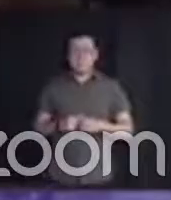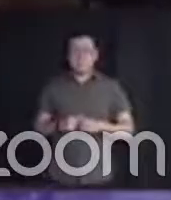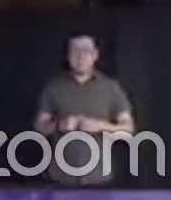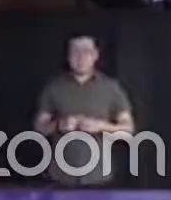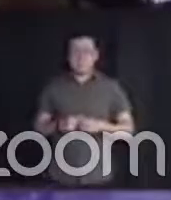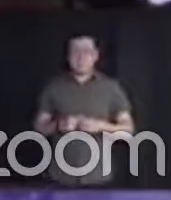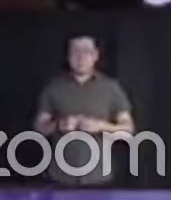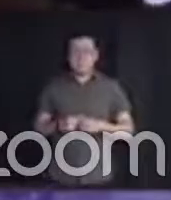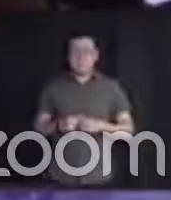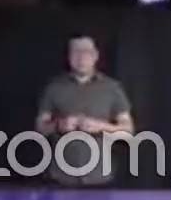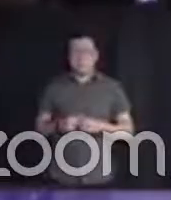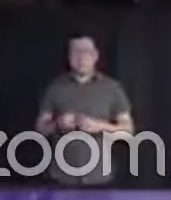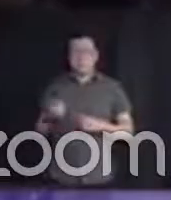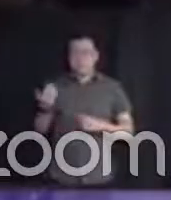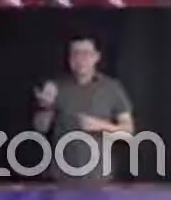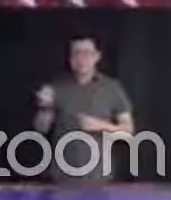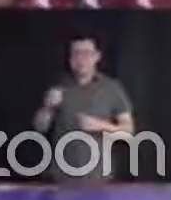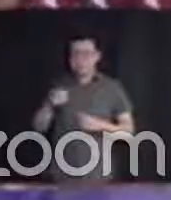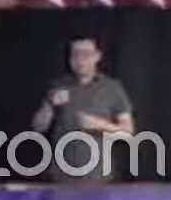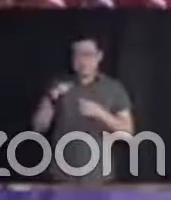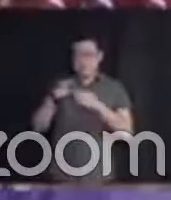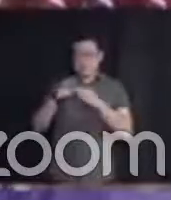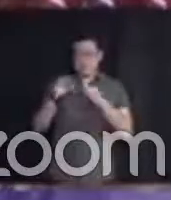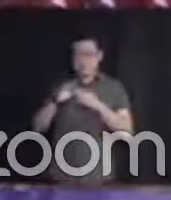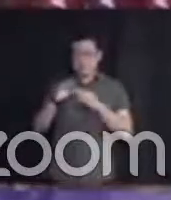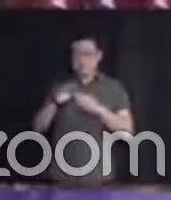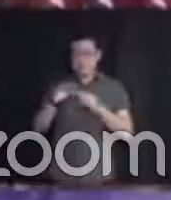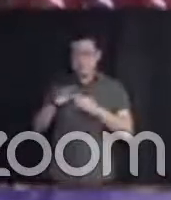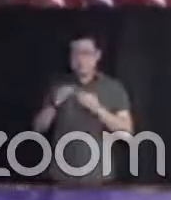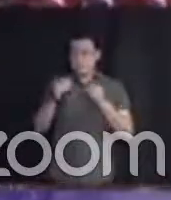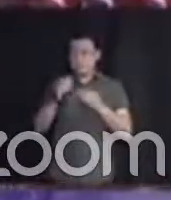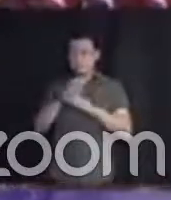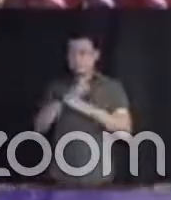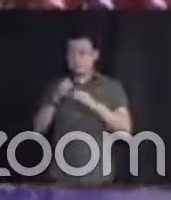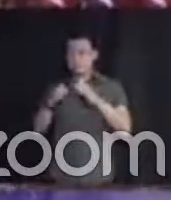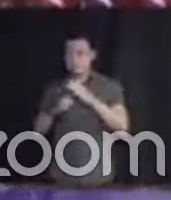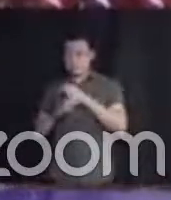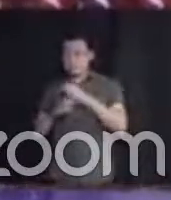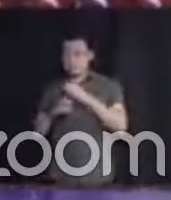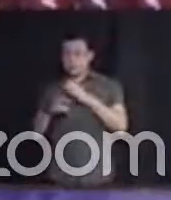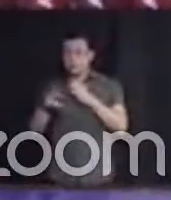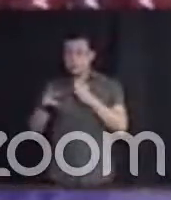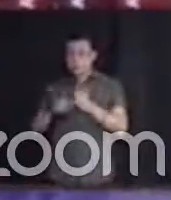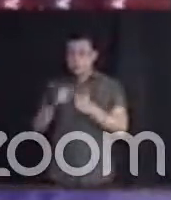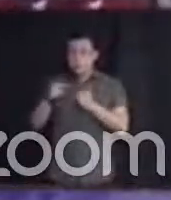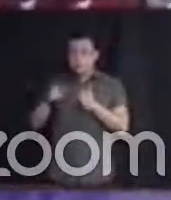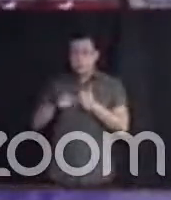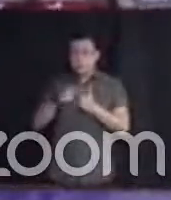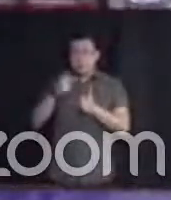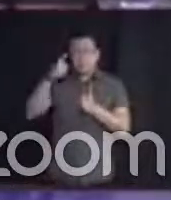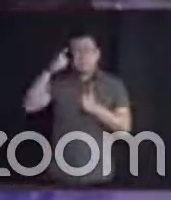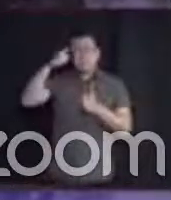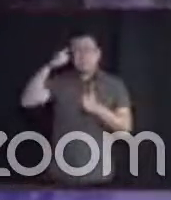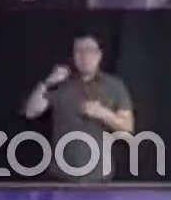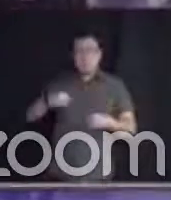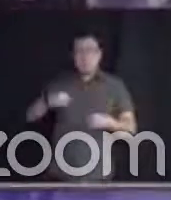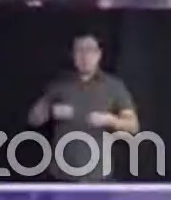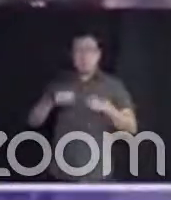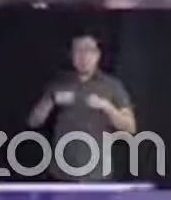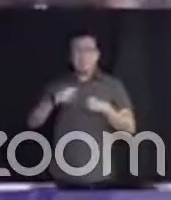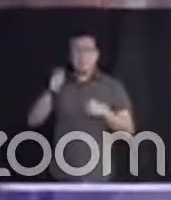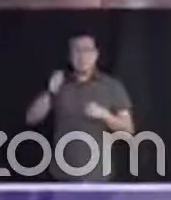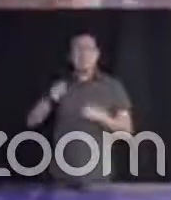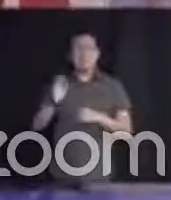Bueno, hace ratito yo mencioné que hemos estado reviviendo muchas cosas y bueno, yo creo que todo tiene una razón de ser.